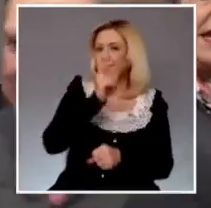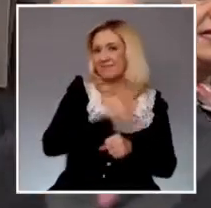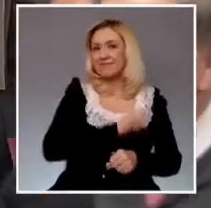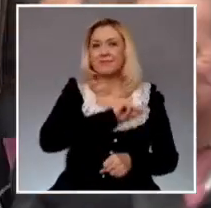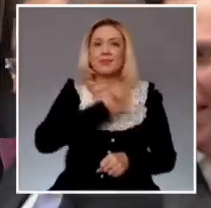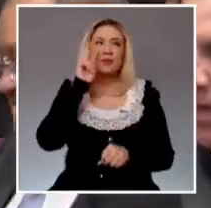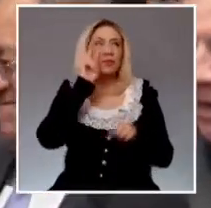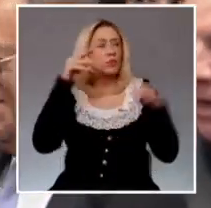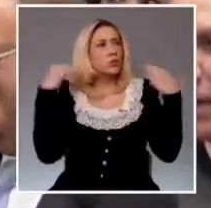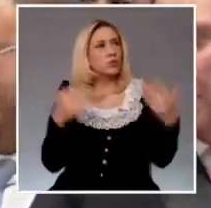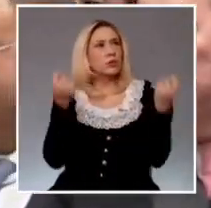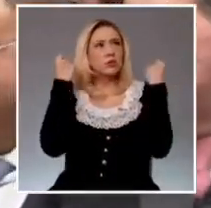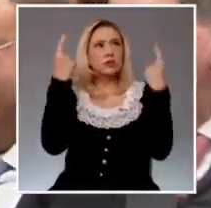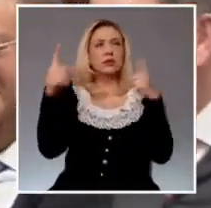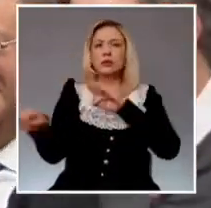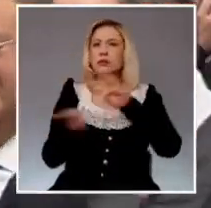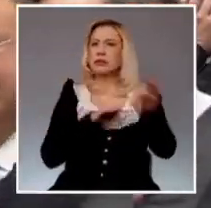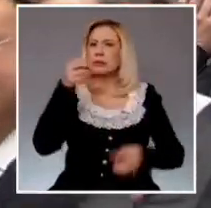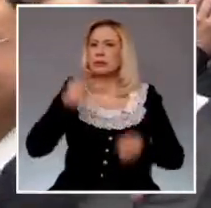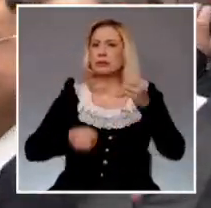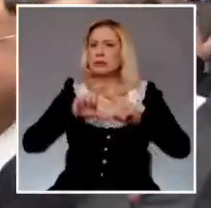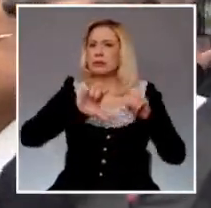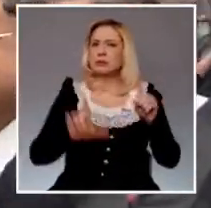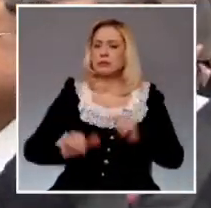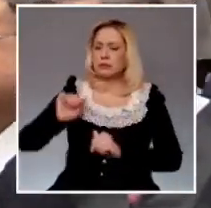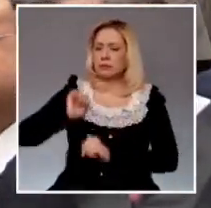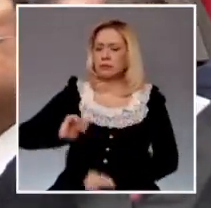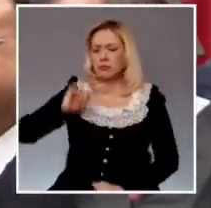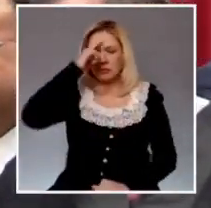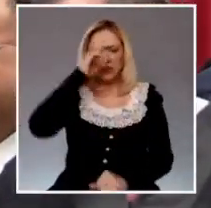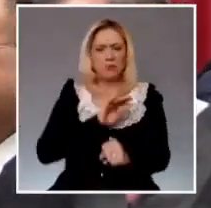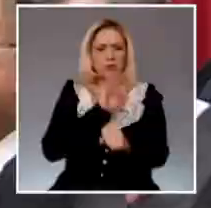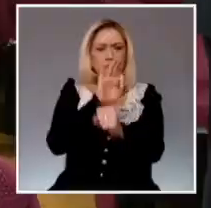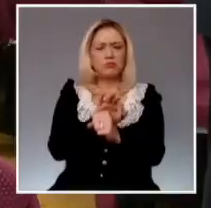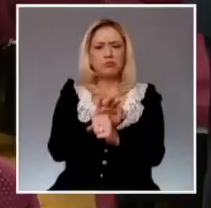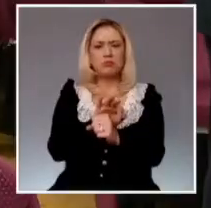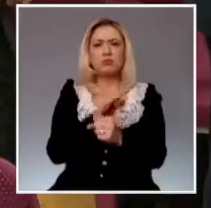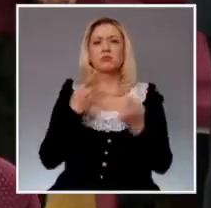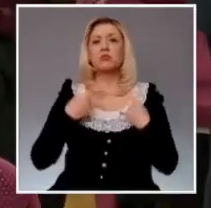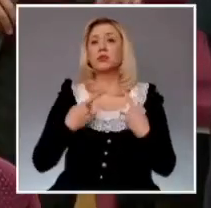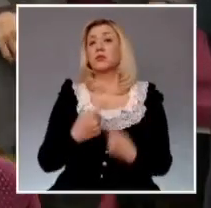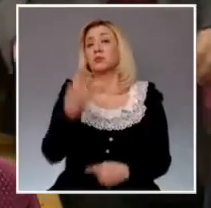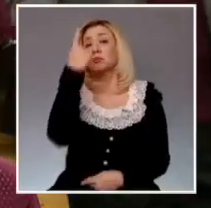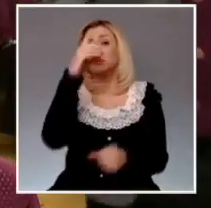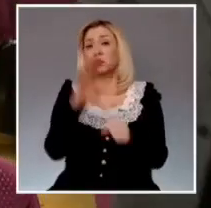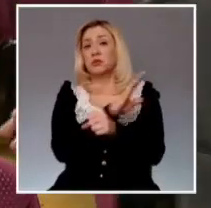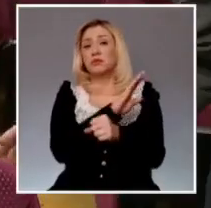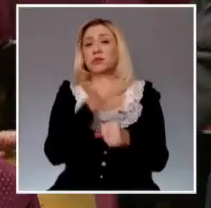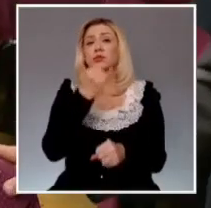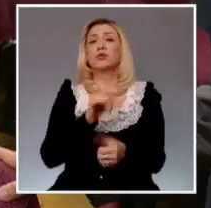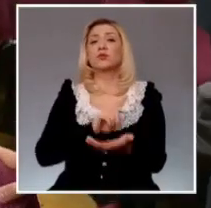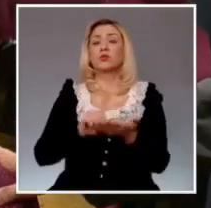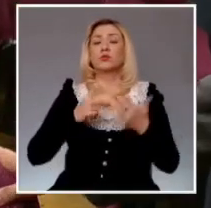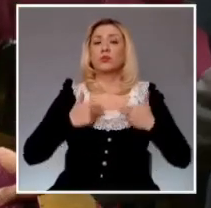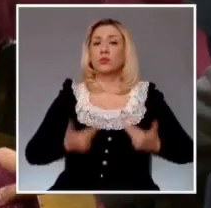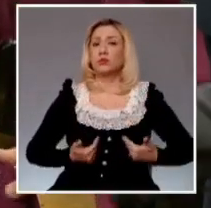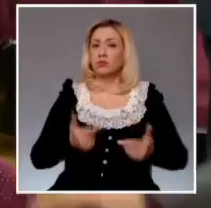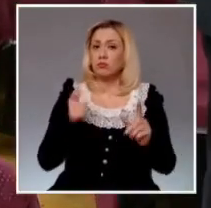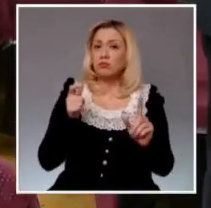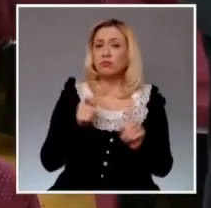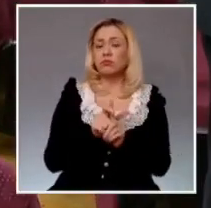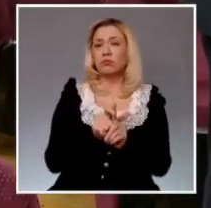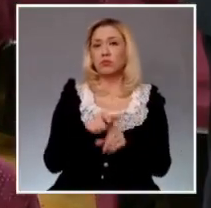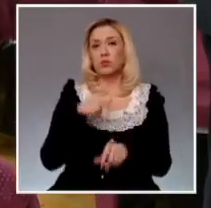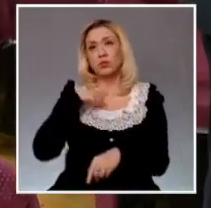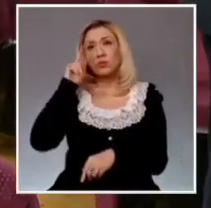Poder Judicial en beneficio de la sociedad y el respeto a los derechos humanos. El informe me parece muy relevante desde el